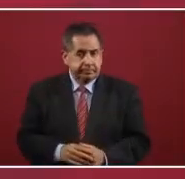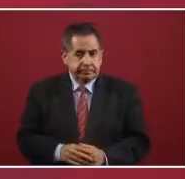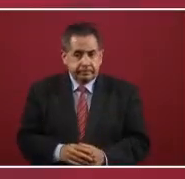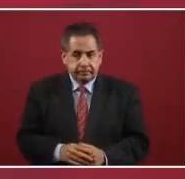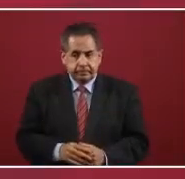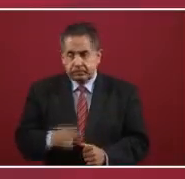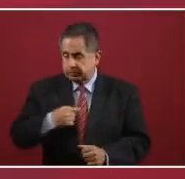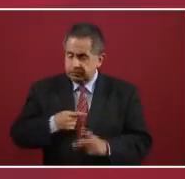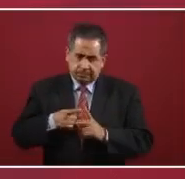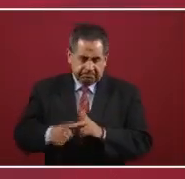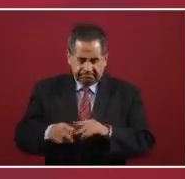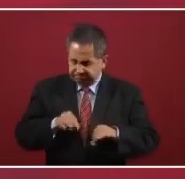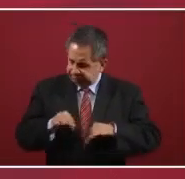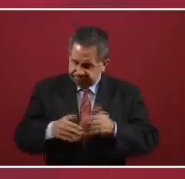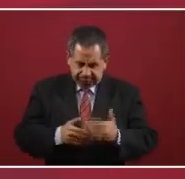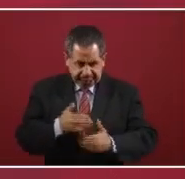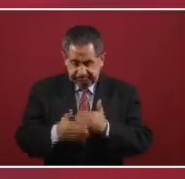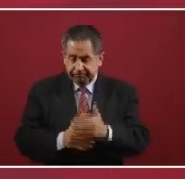desde que llegamos.